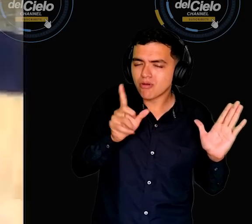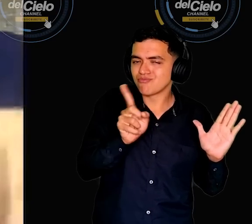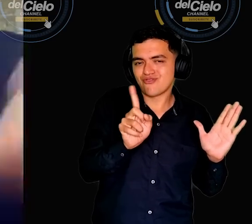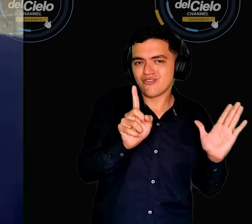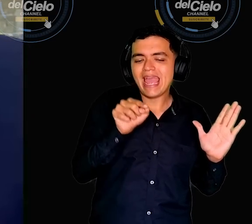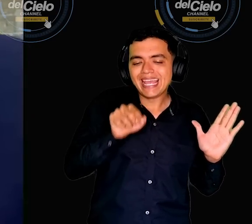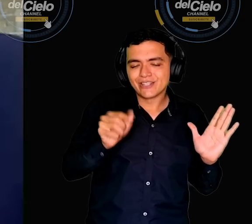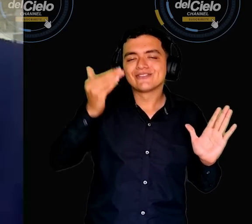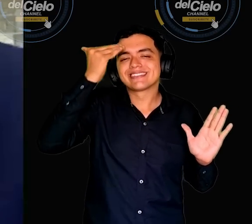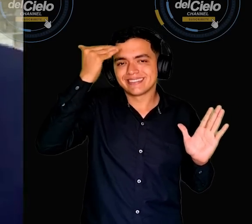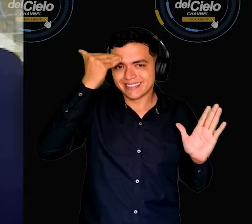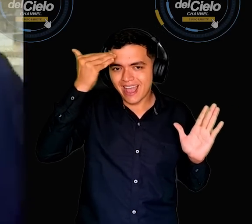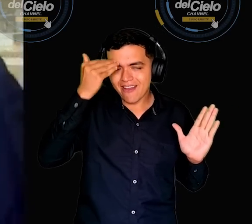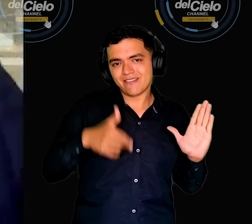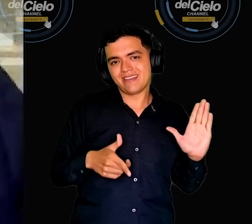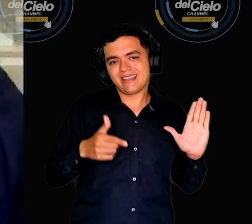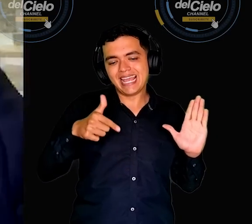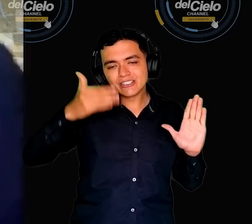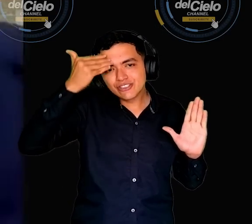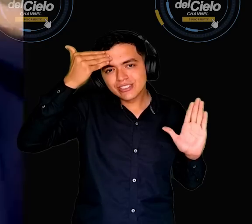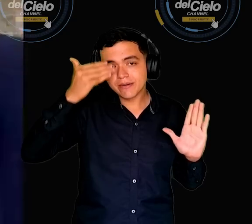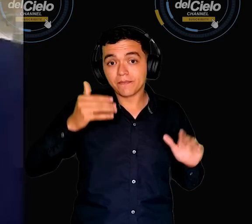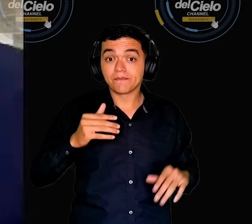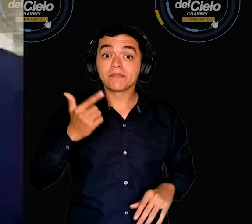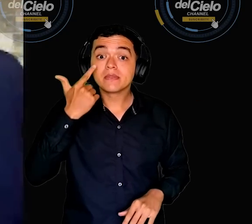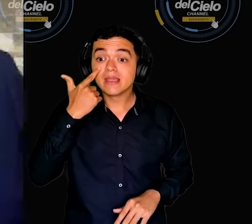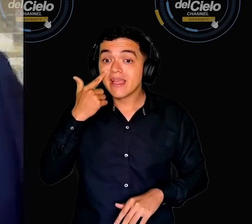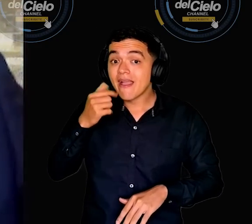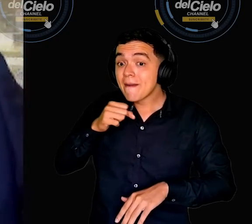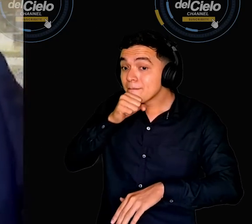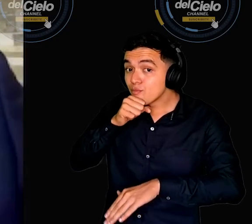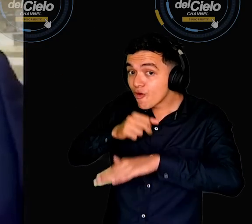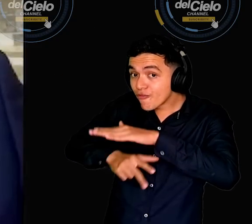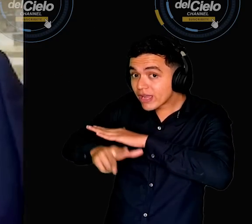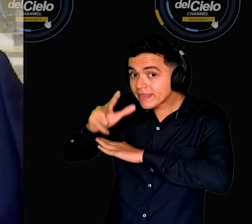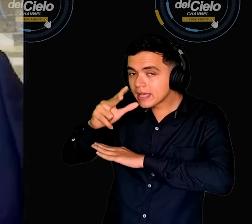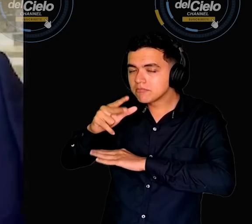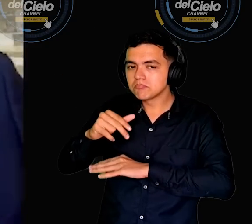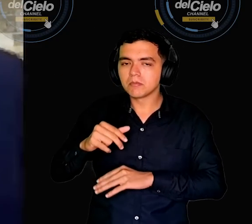plenamente convencido que Dios lo podía levantar hasta de los muertos si fuera